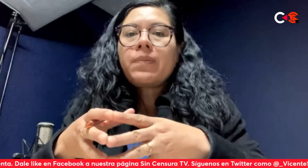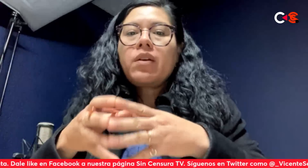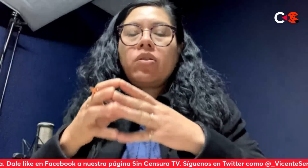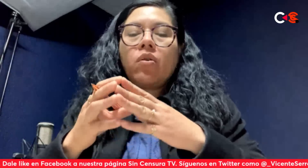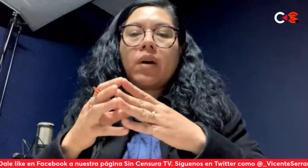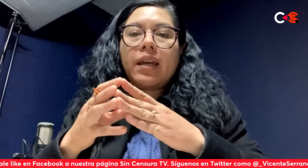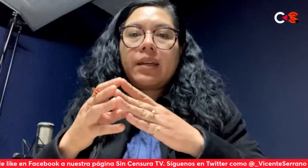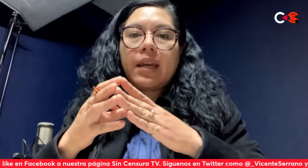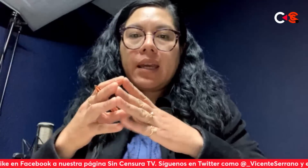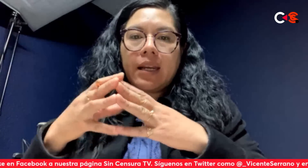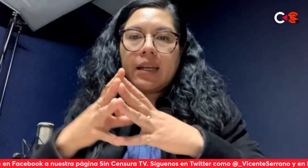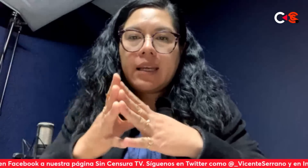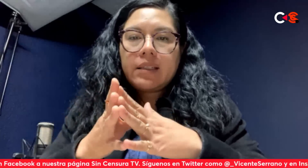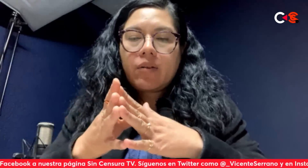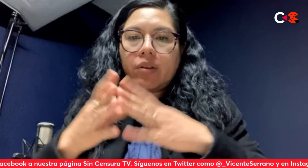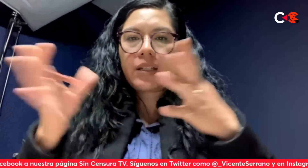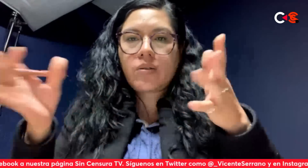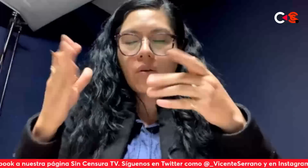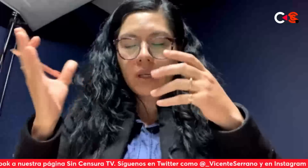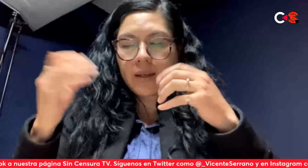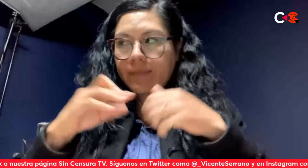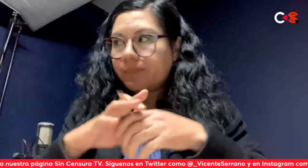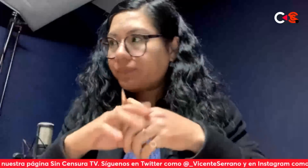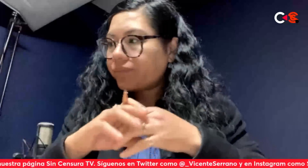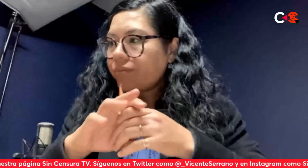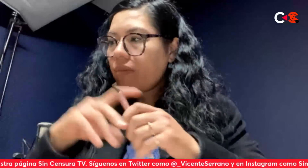muchísimo. No hay que en este contexto